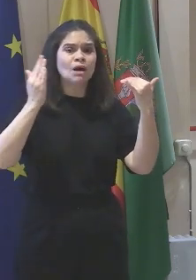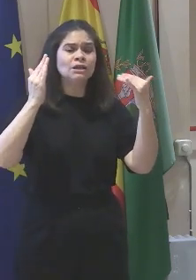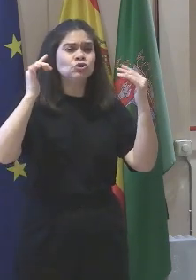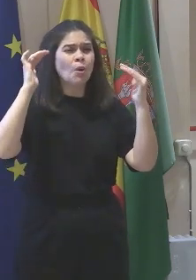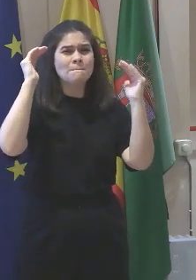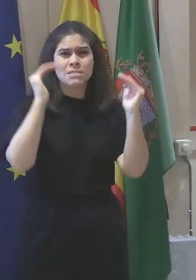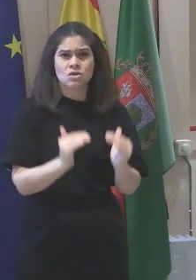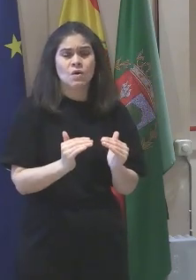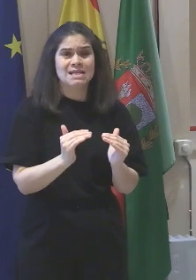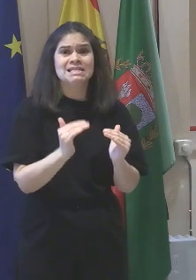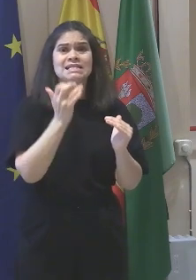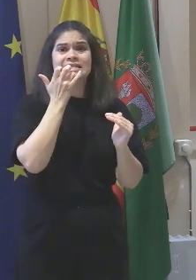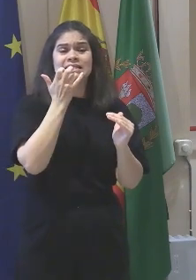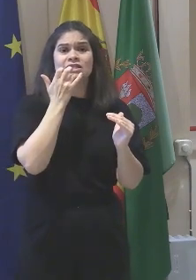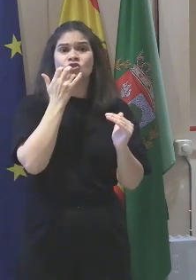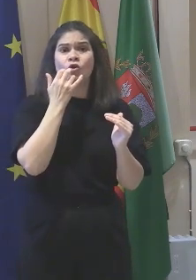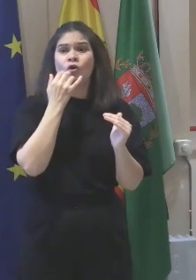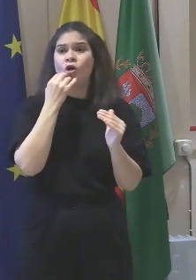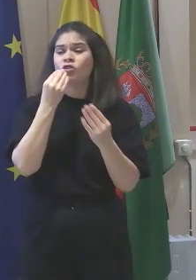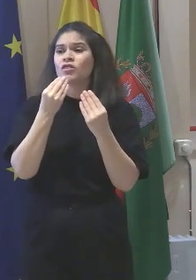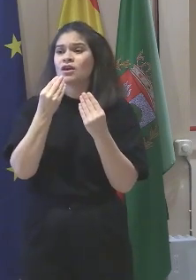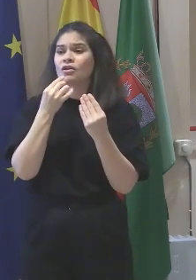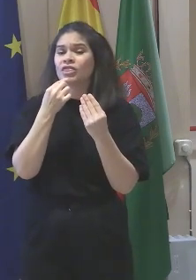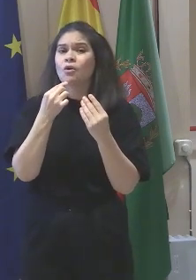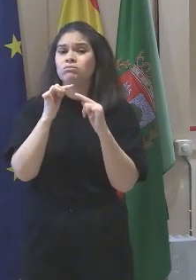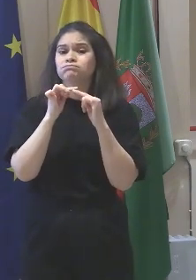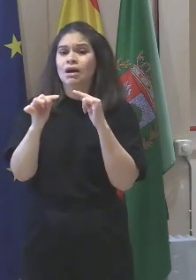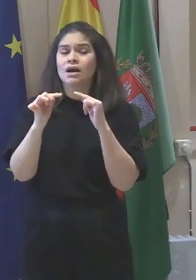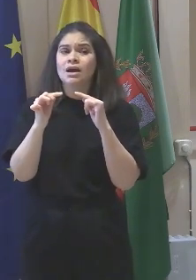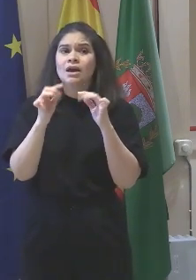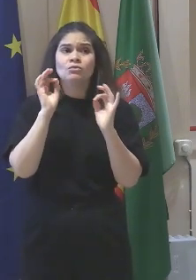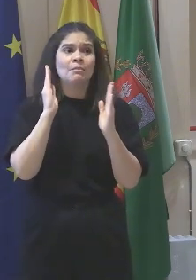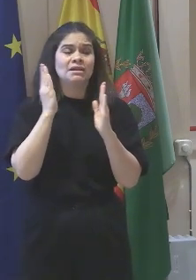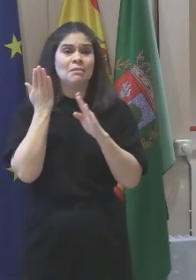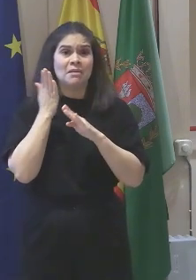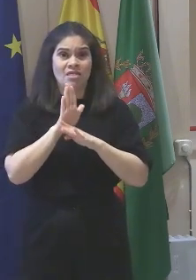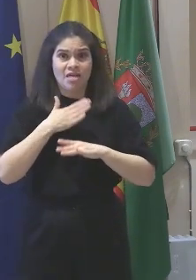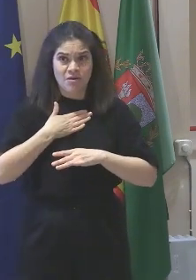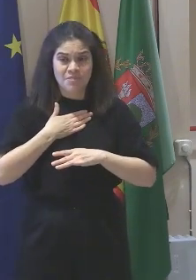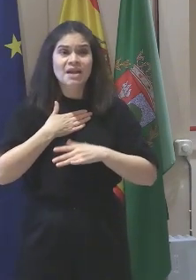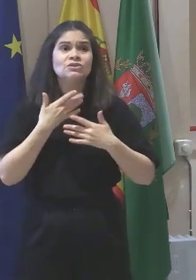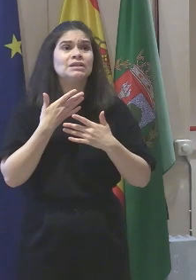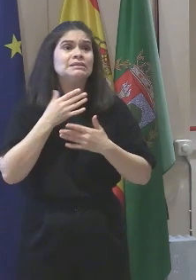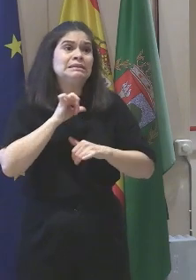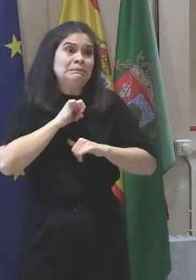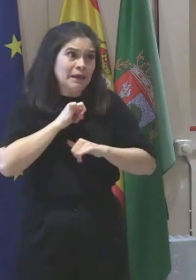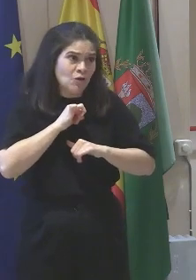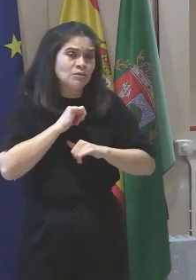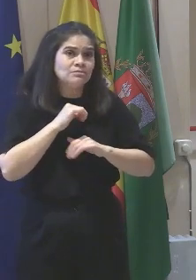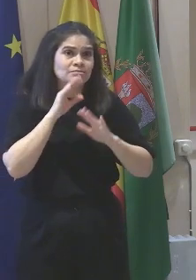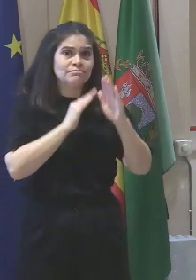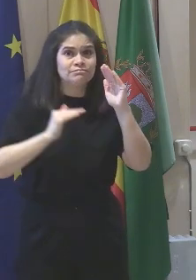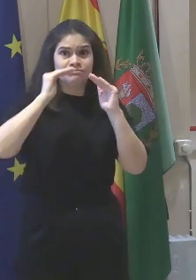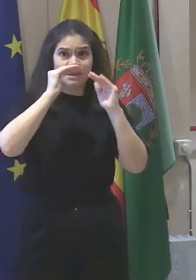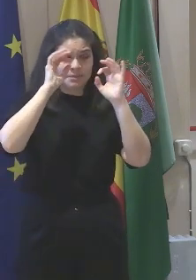que si yo doy un mal mensaje en algún momento de mi presentación. Así que espero estar a la altura.